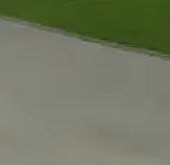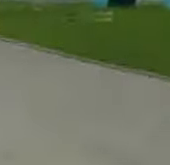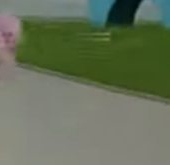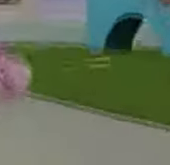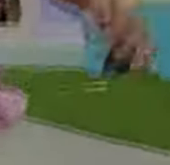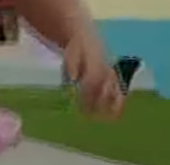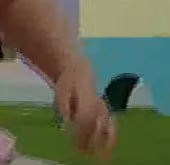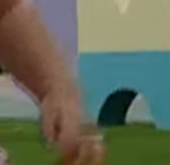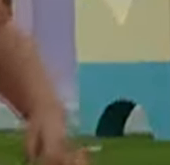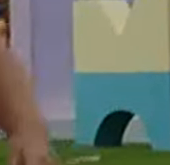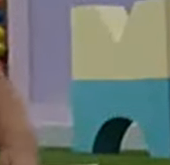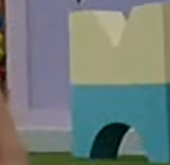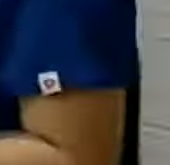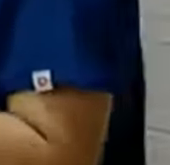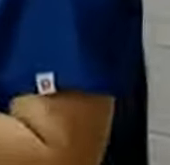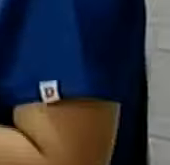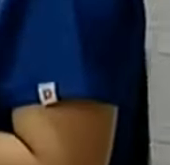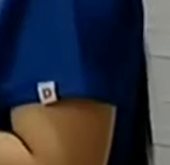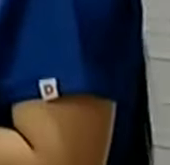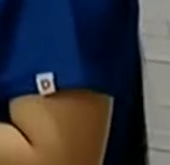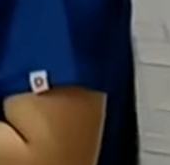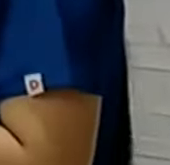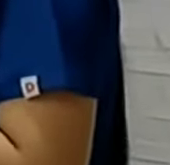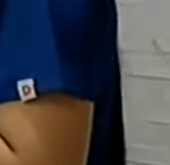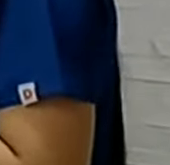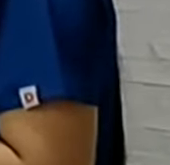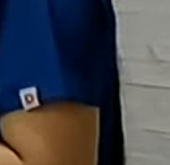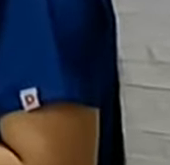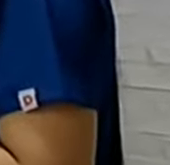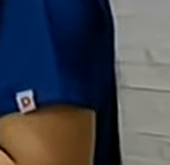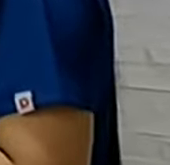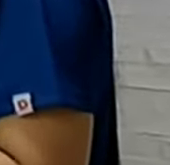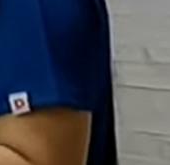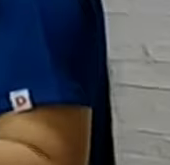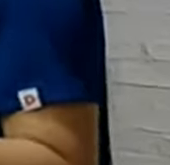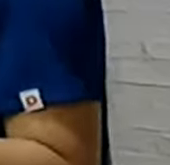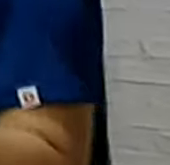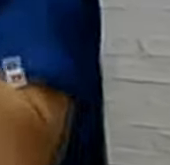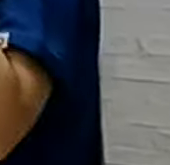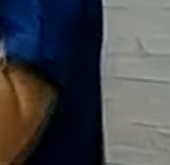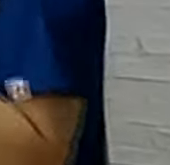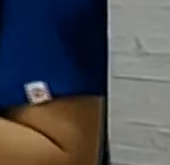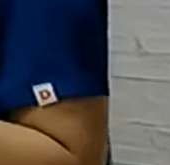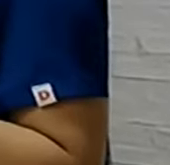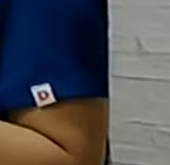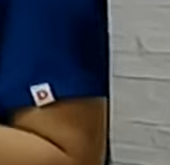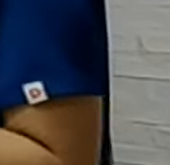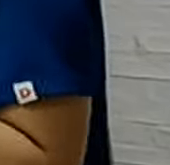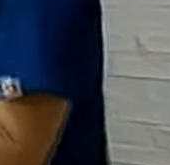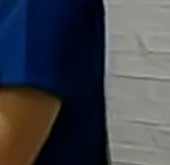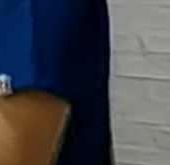dicho el presidente de la República, y ha asegurado que habrá un centro de atención integral en cada estado del